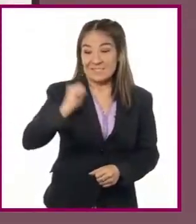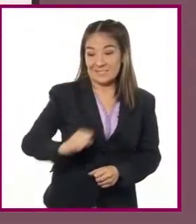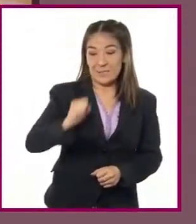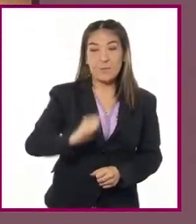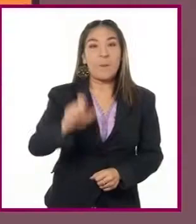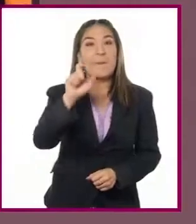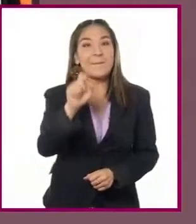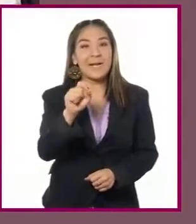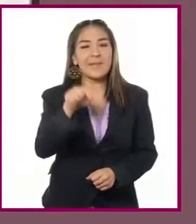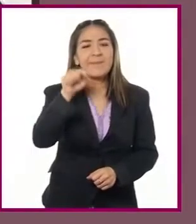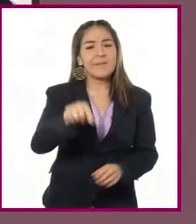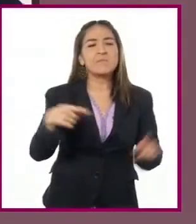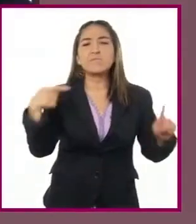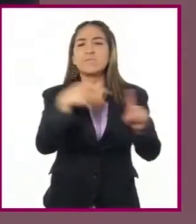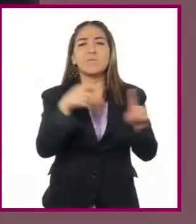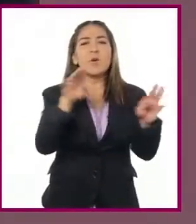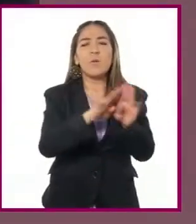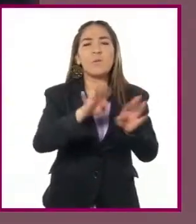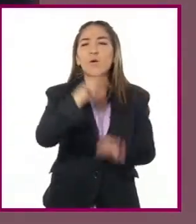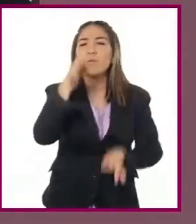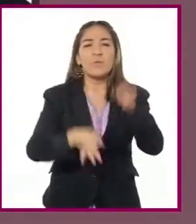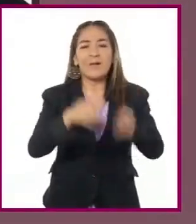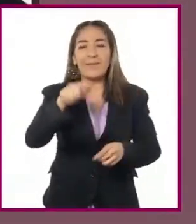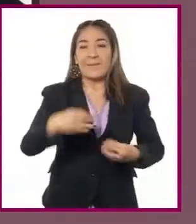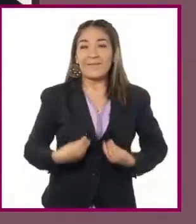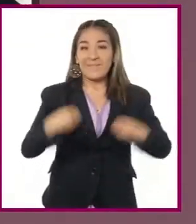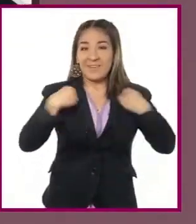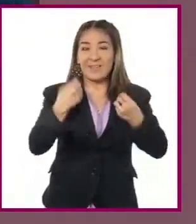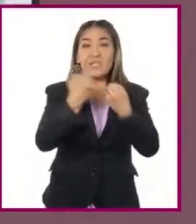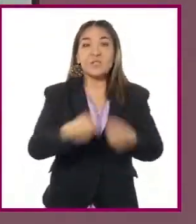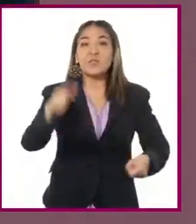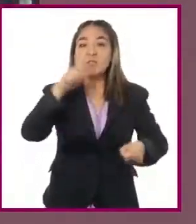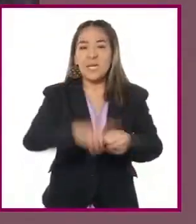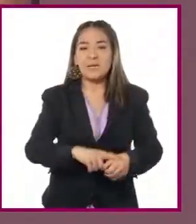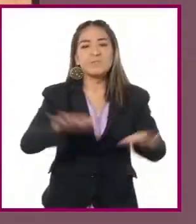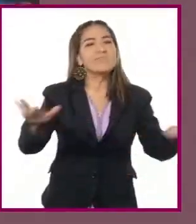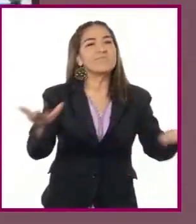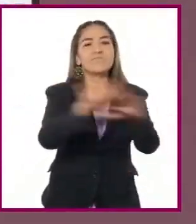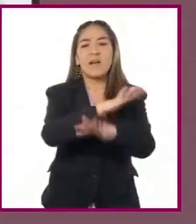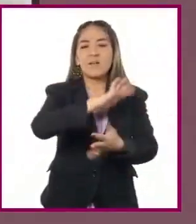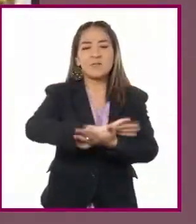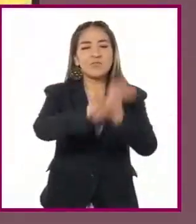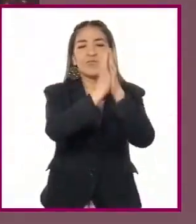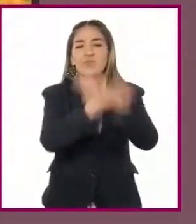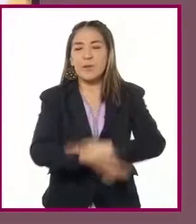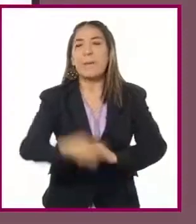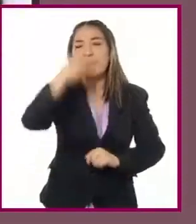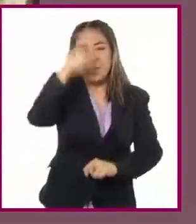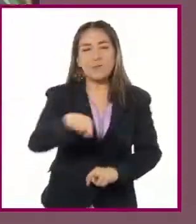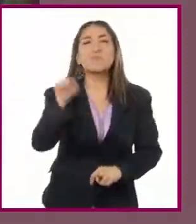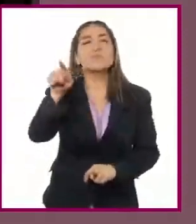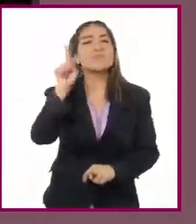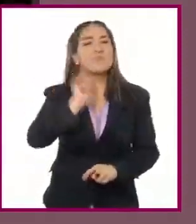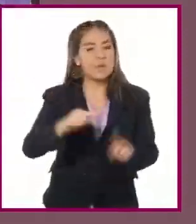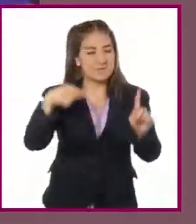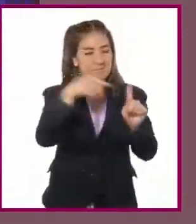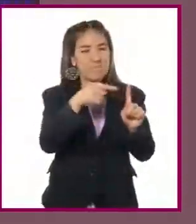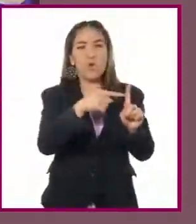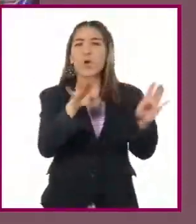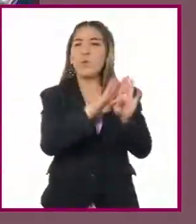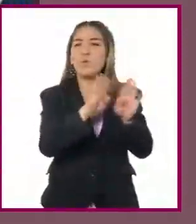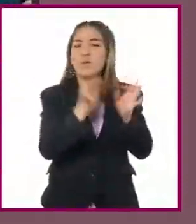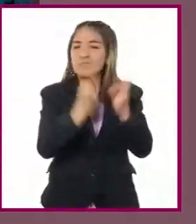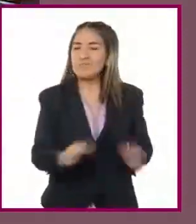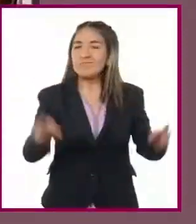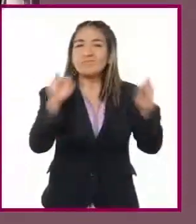XX, el marco jurídico de la vida social se ha transformado para reivindicar el lugar de la mujer y colocarla en